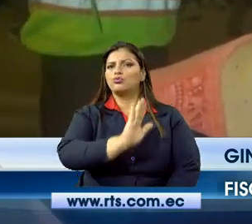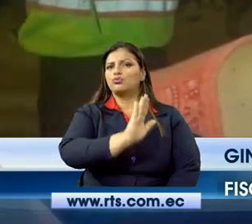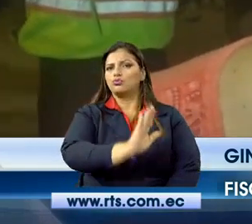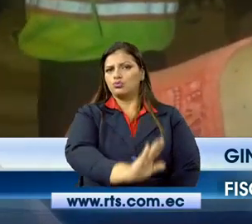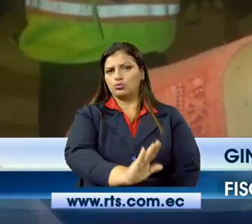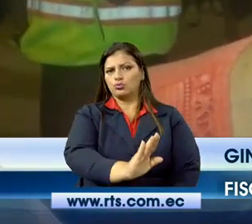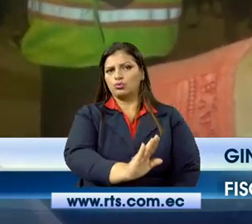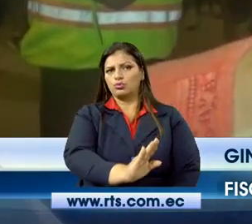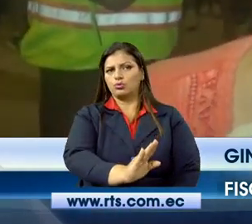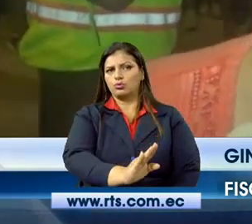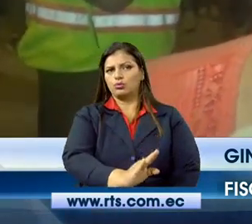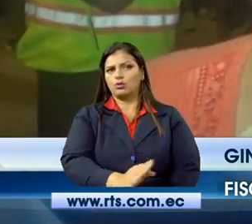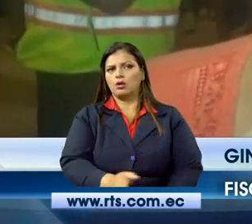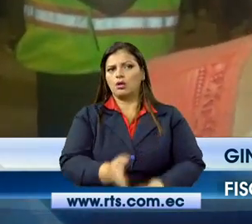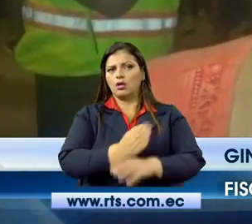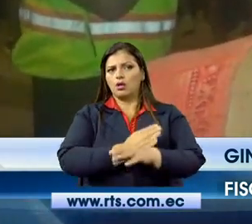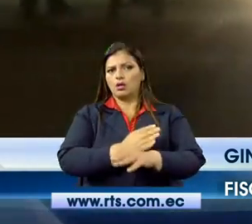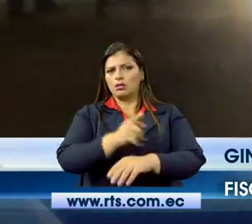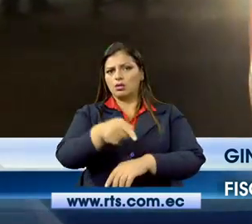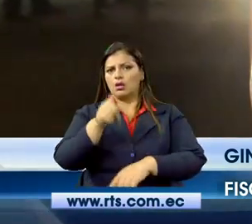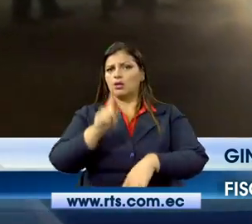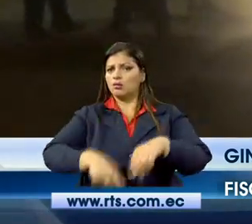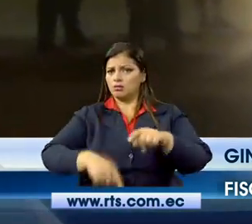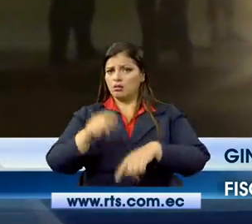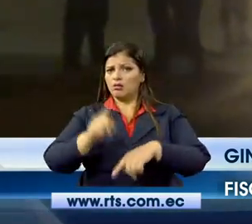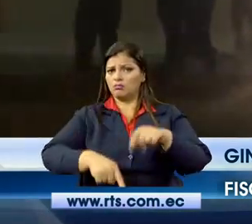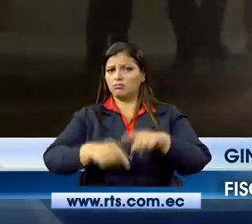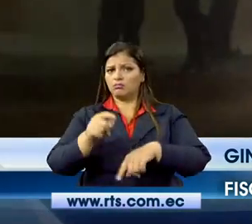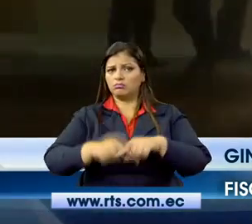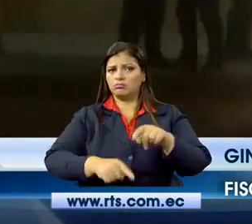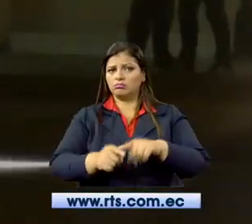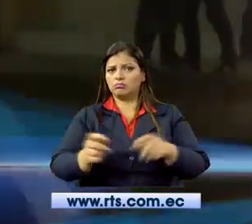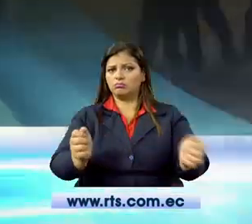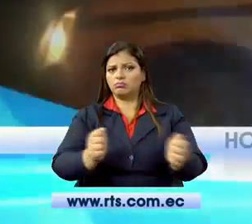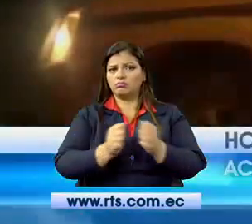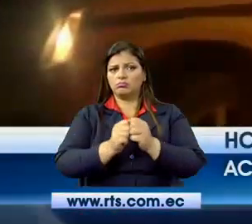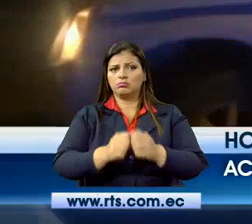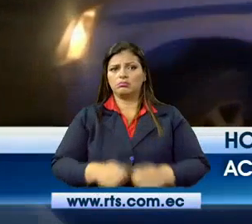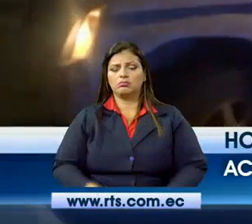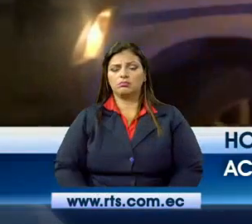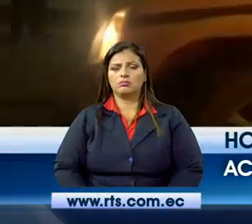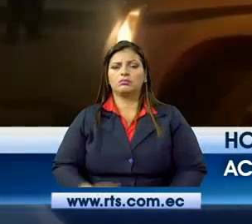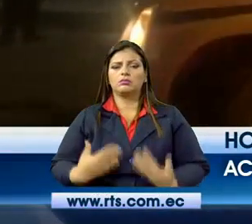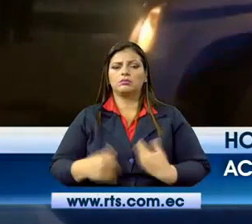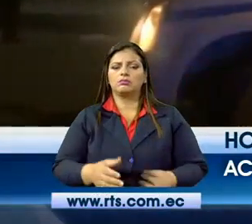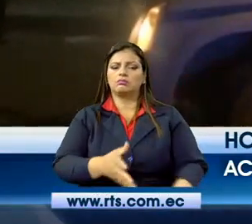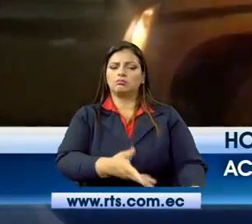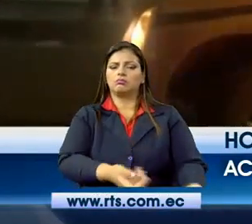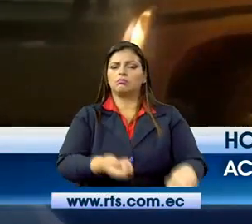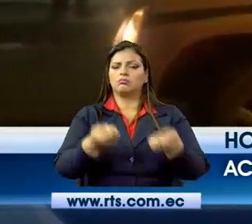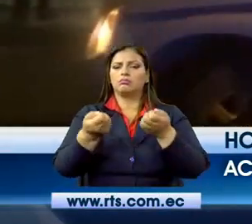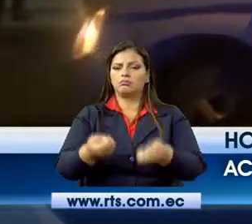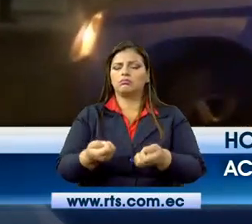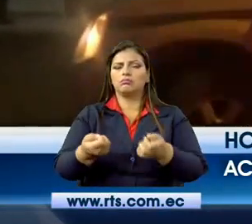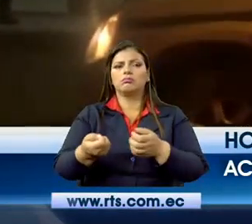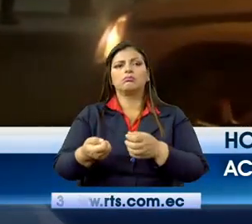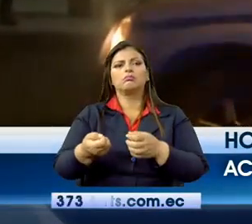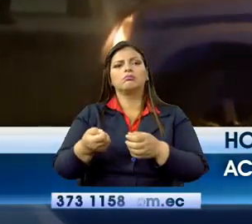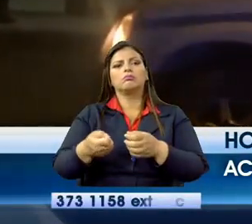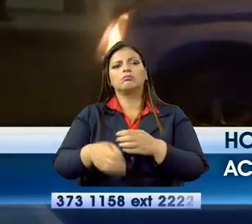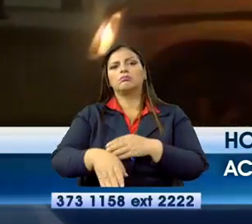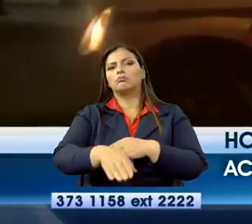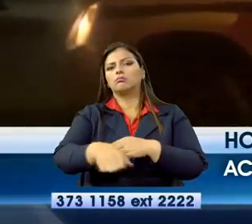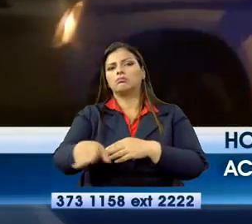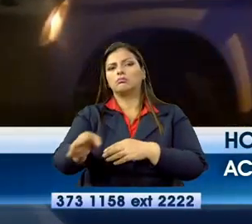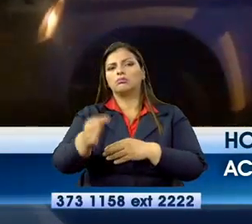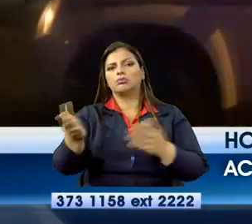estaba con unos amigos en el interior del vehículo. Agentes de la DINASEC realizaron el levantamiento del cadáver, que fue llevado al centro forense de Manta para la autopsia de